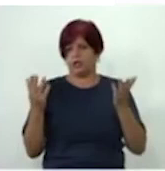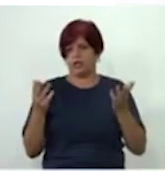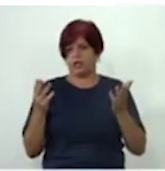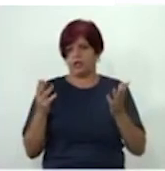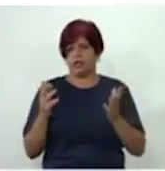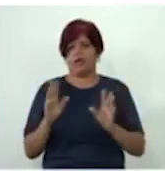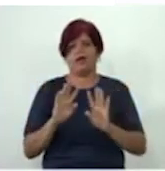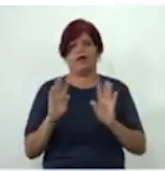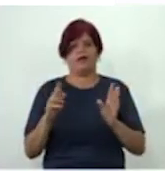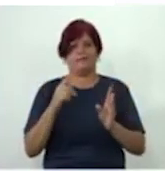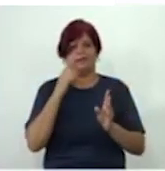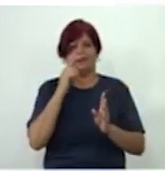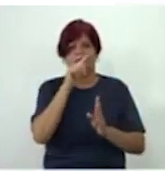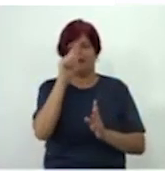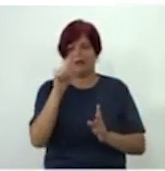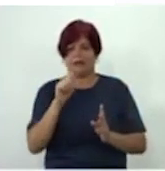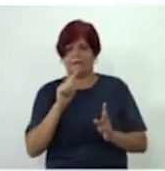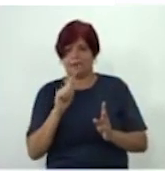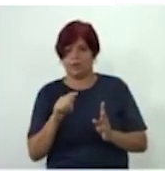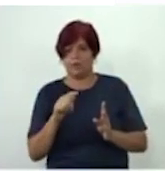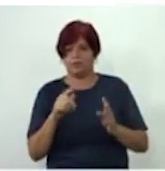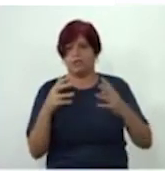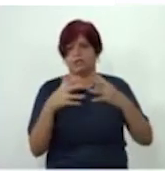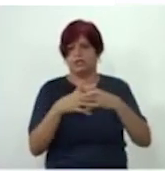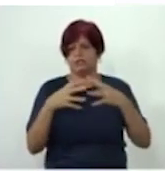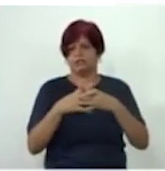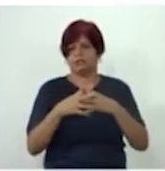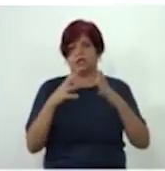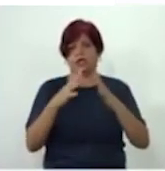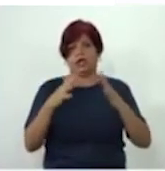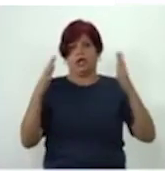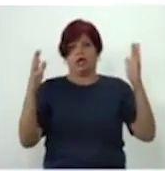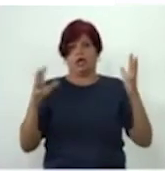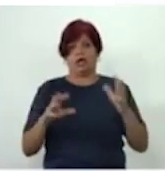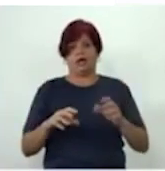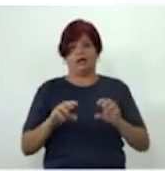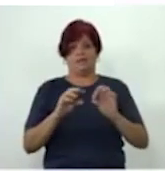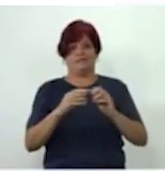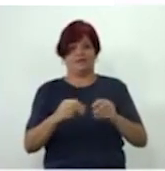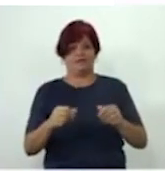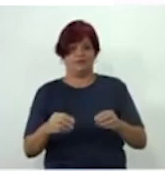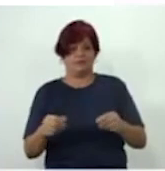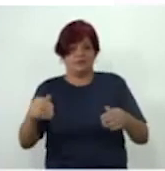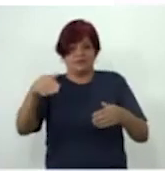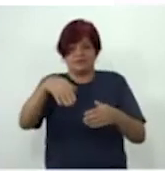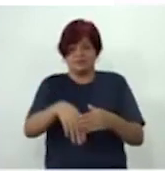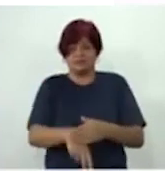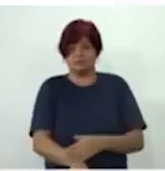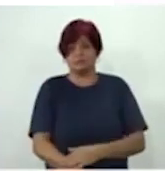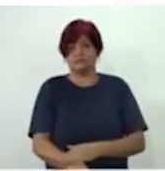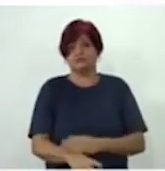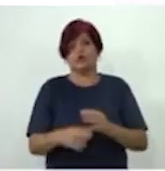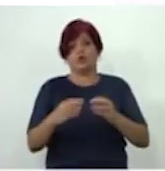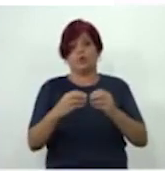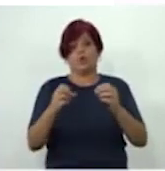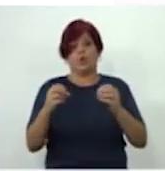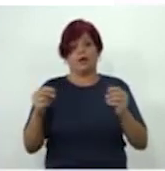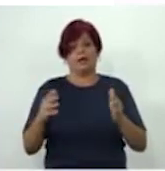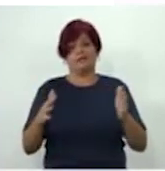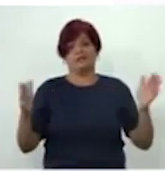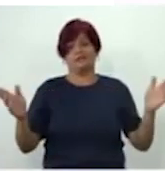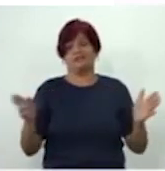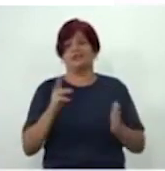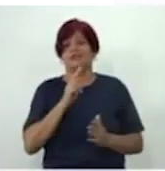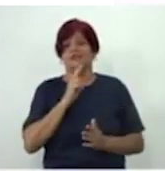ejercicio que me están dando, o sea, si corresponde a grandes masas de tierras emergidas o a grandes extensiones de agua que